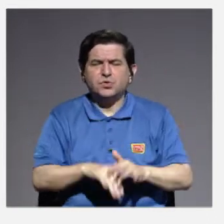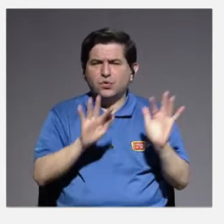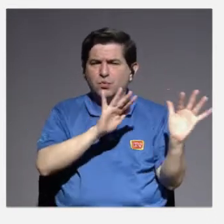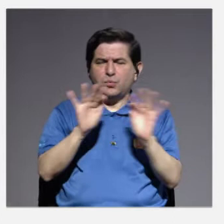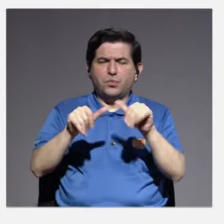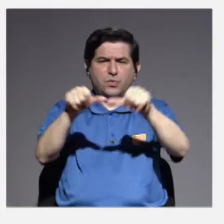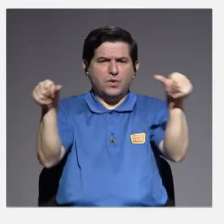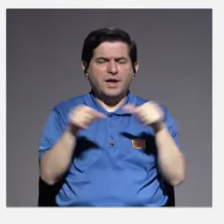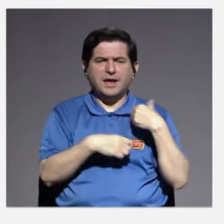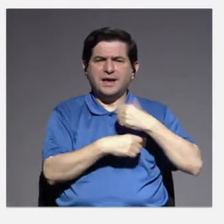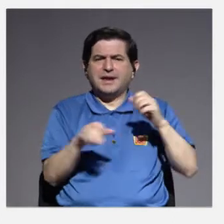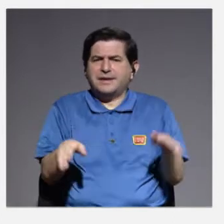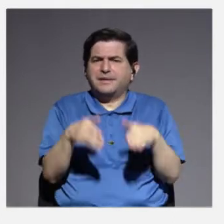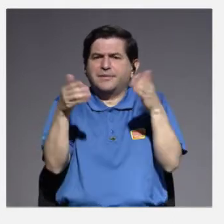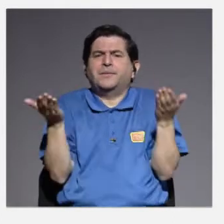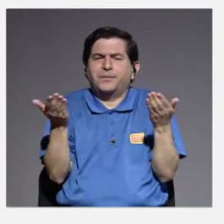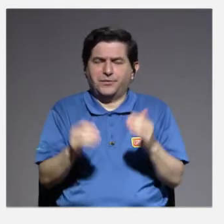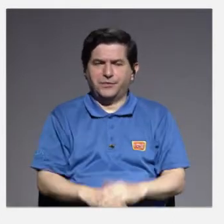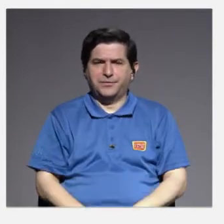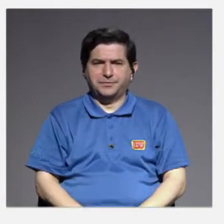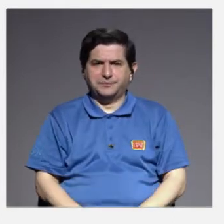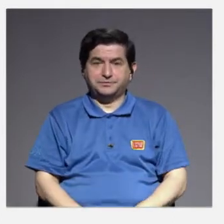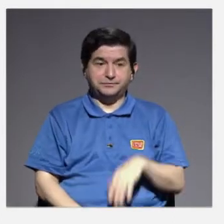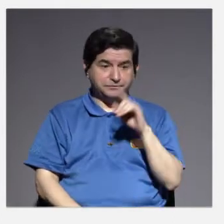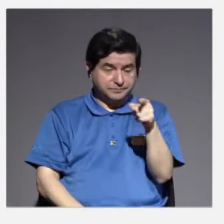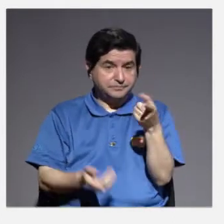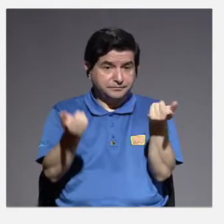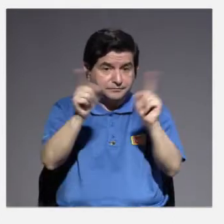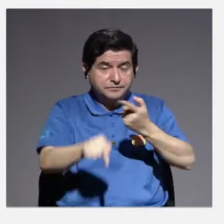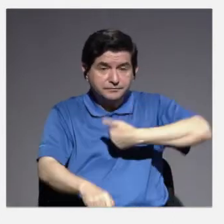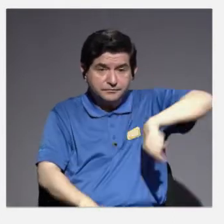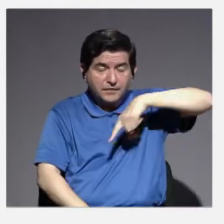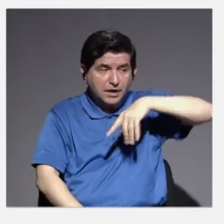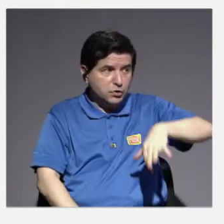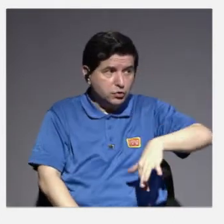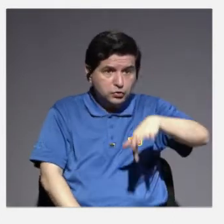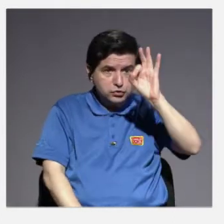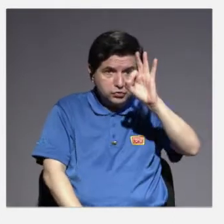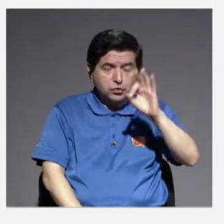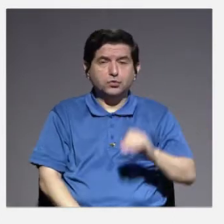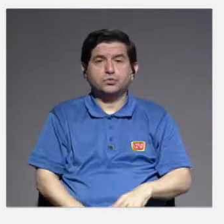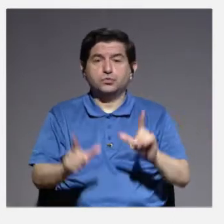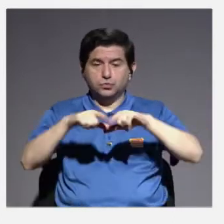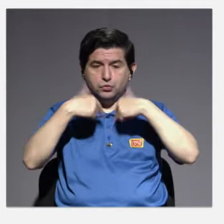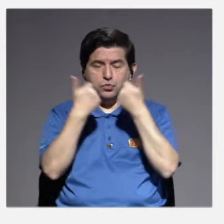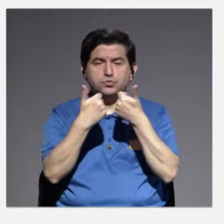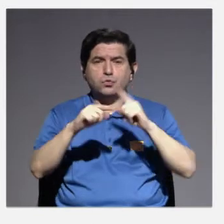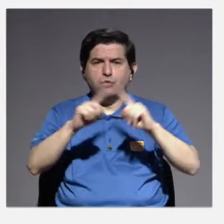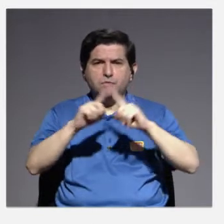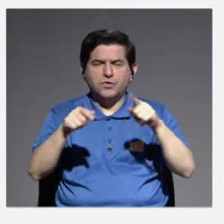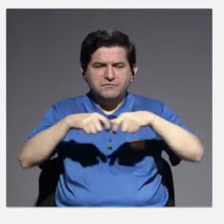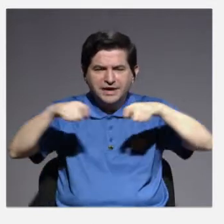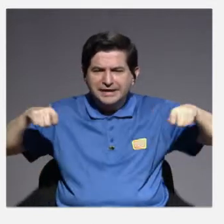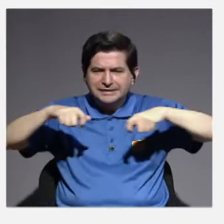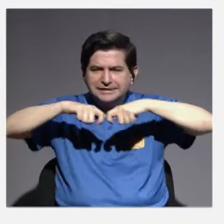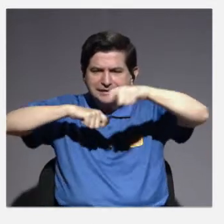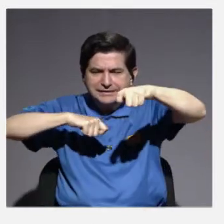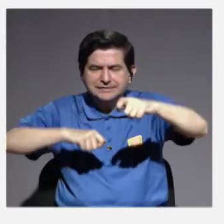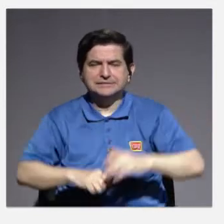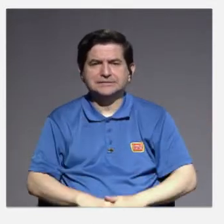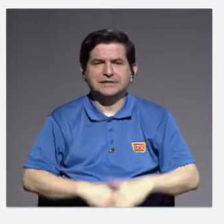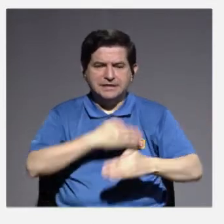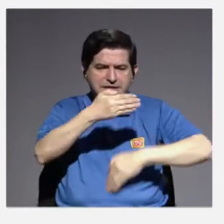el sector municipal. Entonces, a partir de eso, básicamente, nosotros lo que encontramos fueron un conjunto de dimensiones específicas sobre